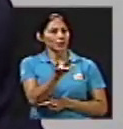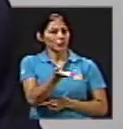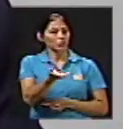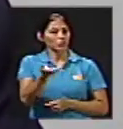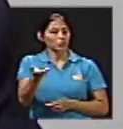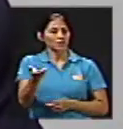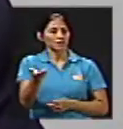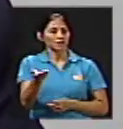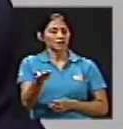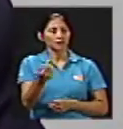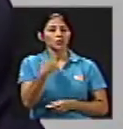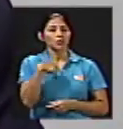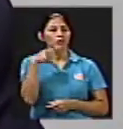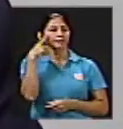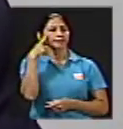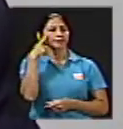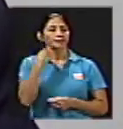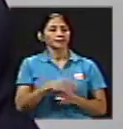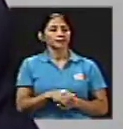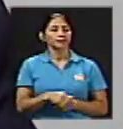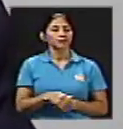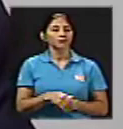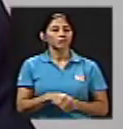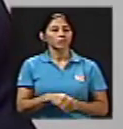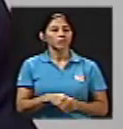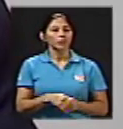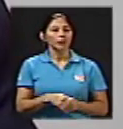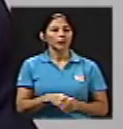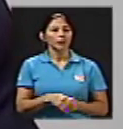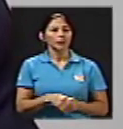uno podría pensar, y esto